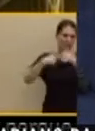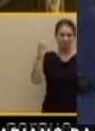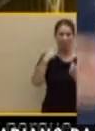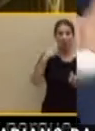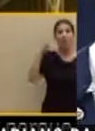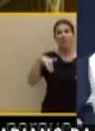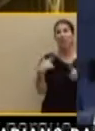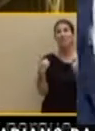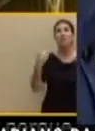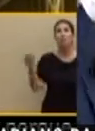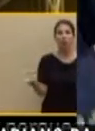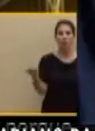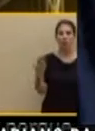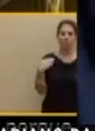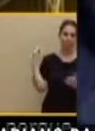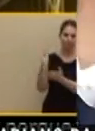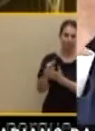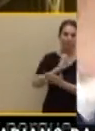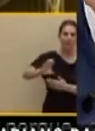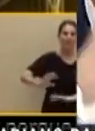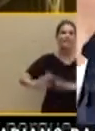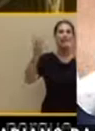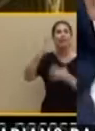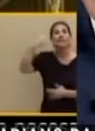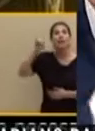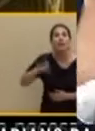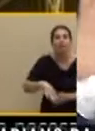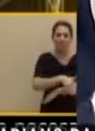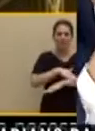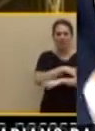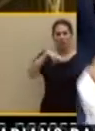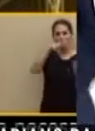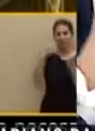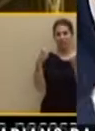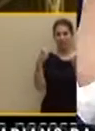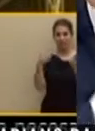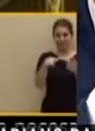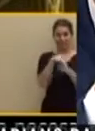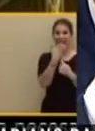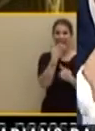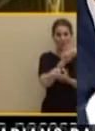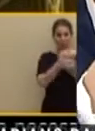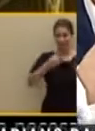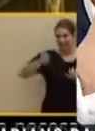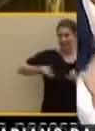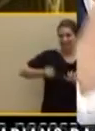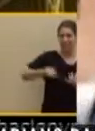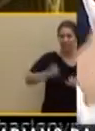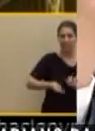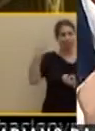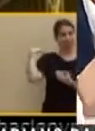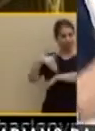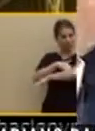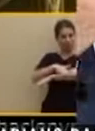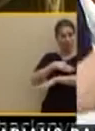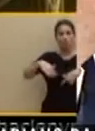podemos hoy es señores si ustedes quieren acabar con la coca en la que hay estado español popular tienen que seguir confiando